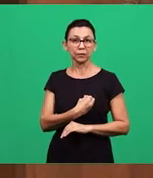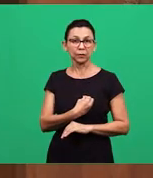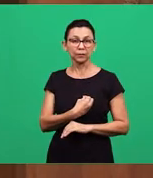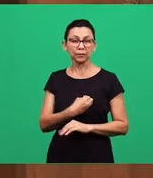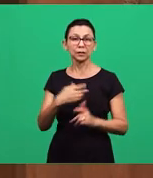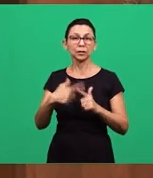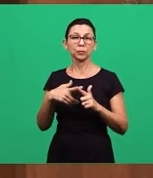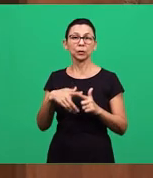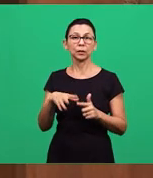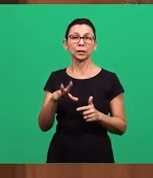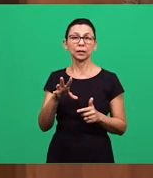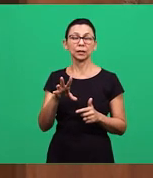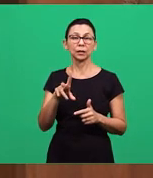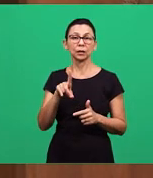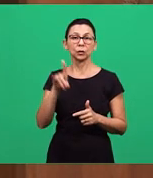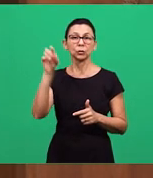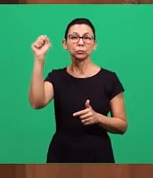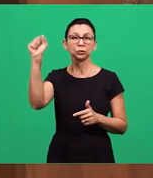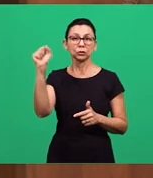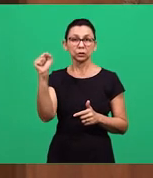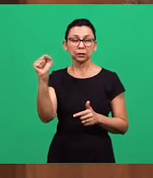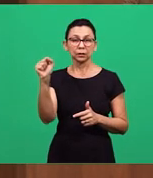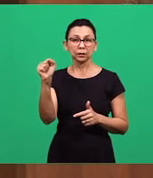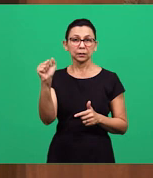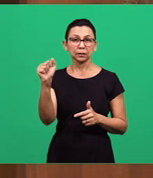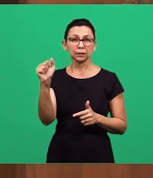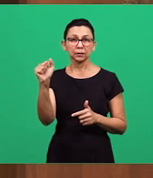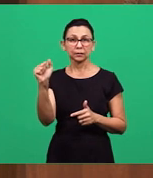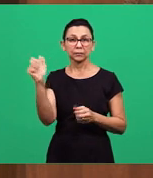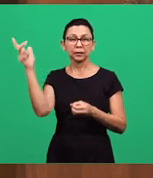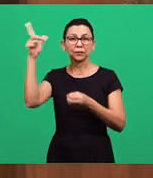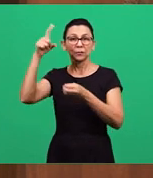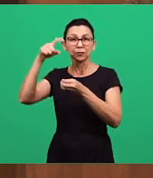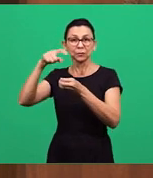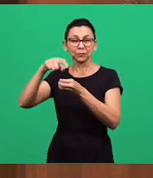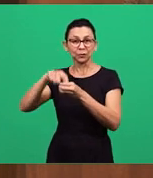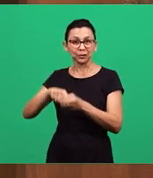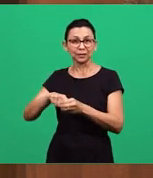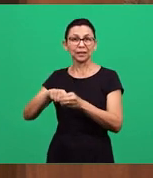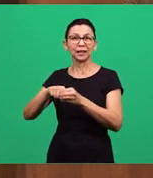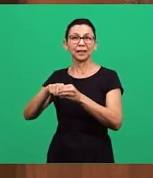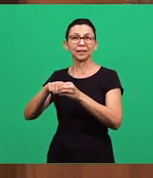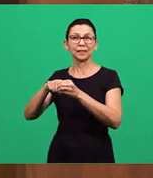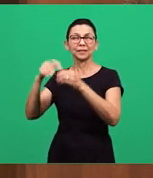especial que sirve de alerta para nosotros, nos llama la atención.